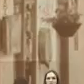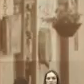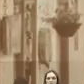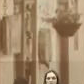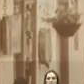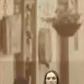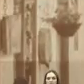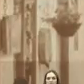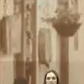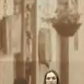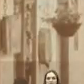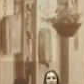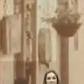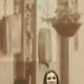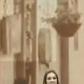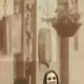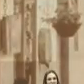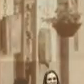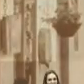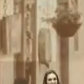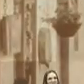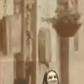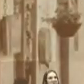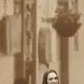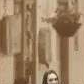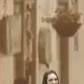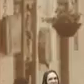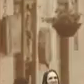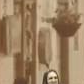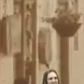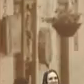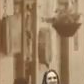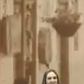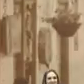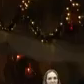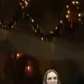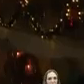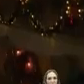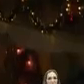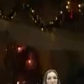Y volvemos de esta pequeña pausa con cultura porque hoy es un día bastante especial en Suiza con la celebración del Festival de la